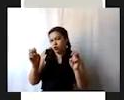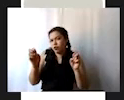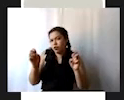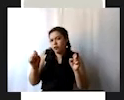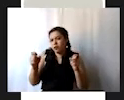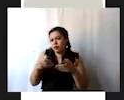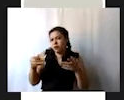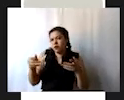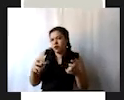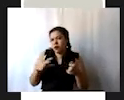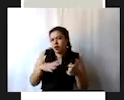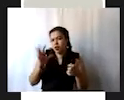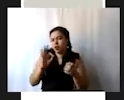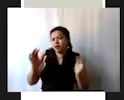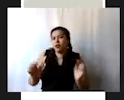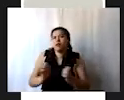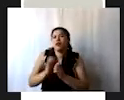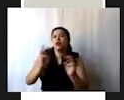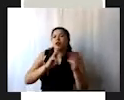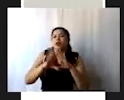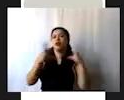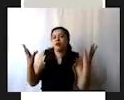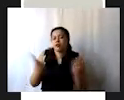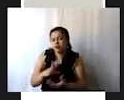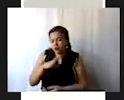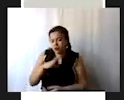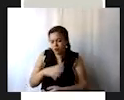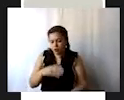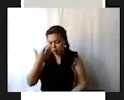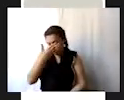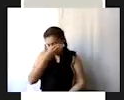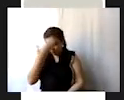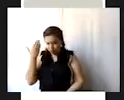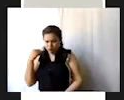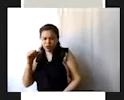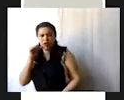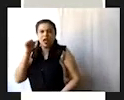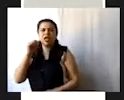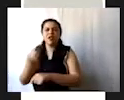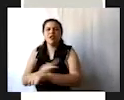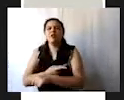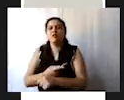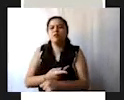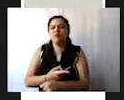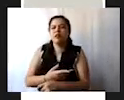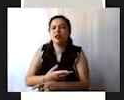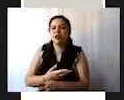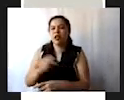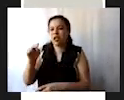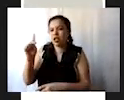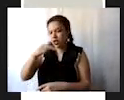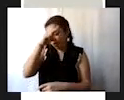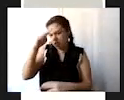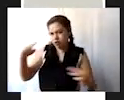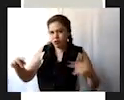actualmente, donde hay una emergencia planetaria. No sé si vieron lo que sucedió el día de ayer en una carretera en Nayarit, lo que ha sucedido